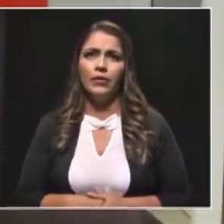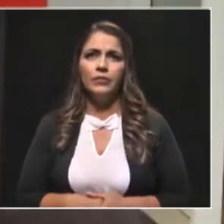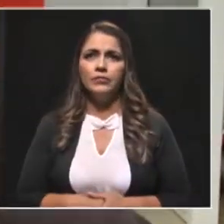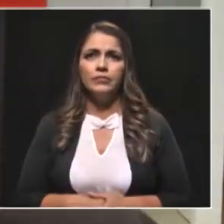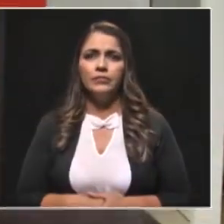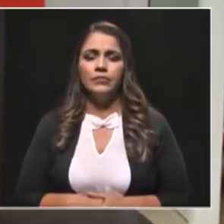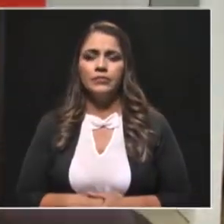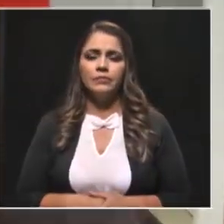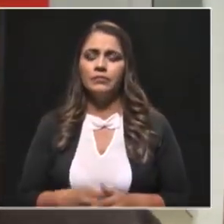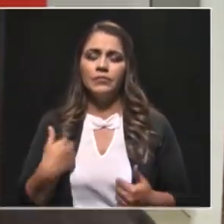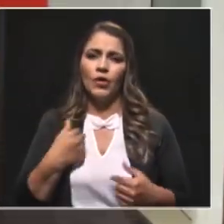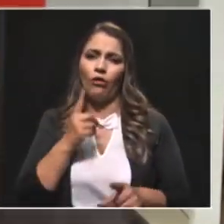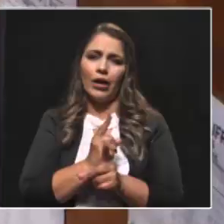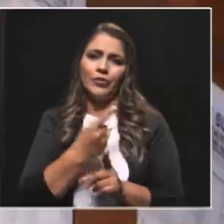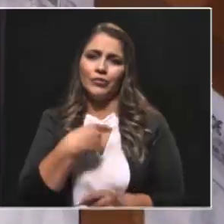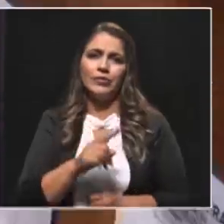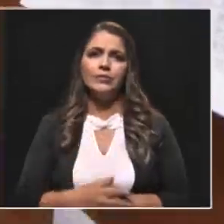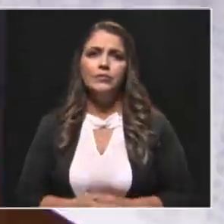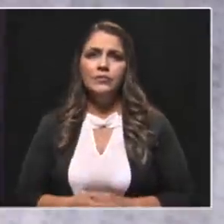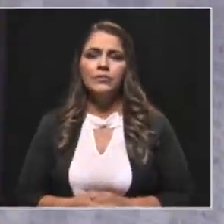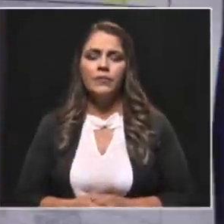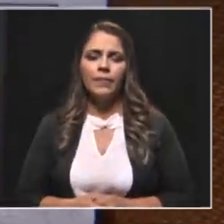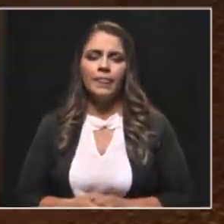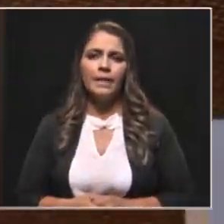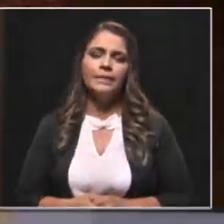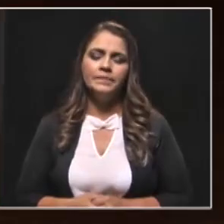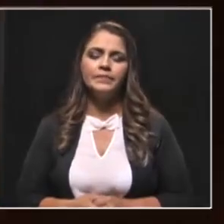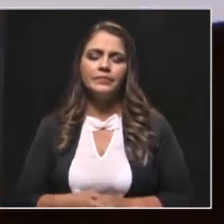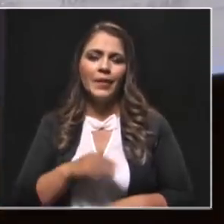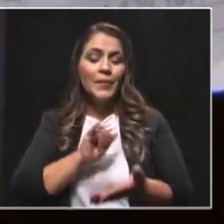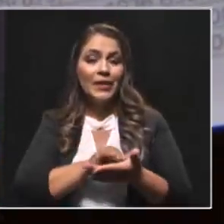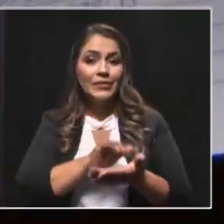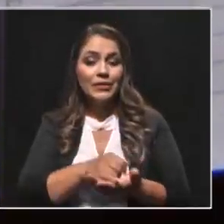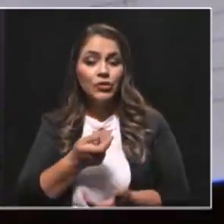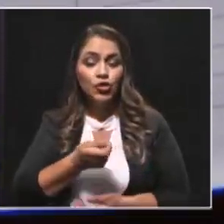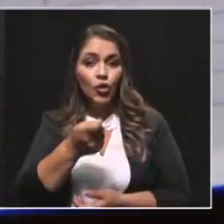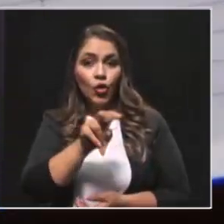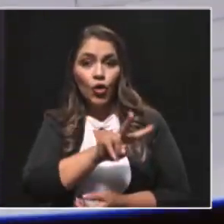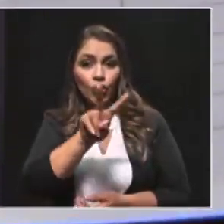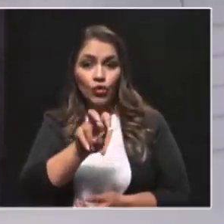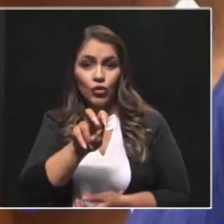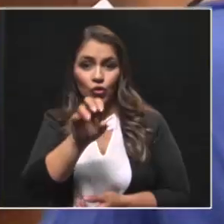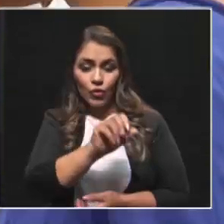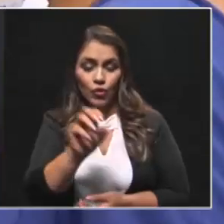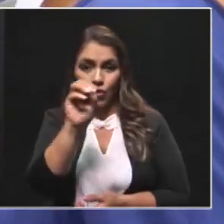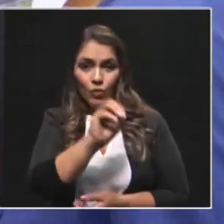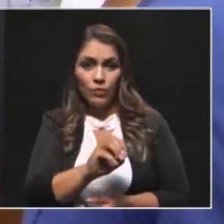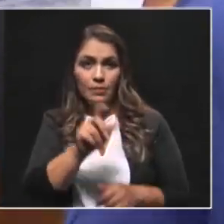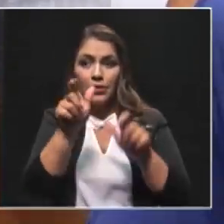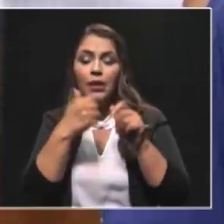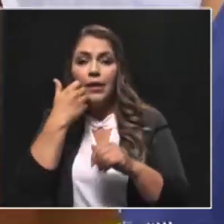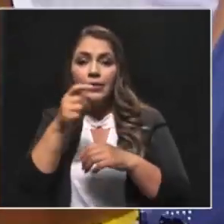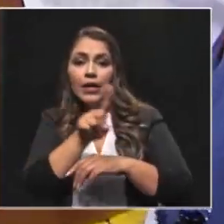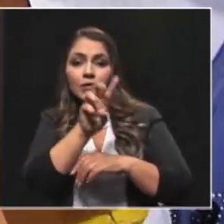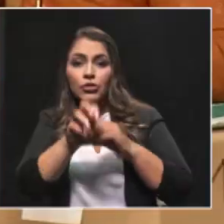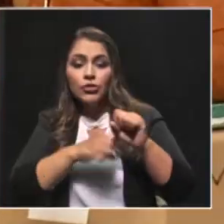para eso. No sería correcto. Así las cosas, este 27 de octubre, los colombianos mayores de edad que hagan parte del